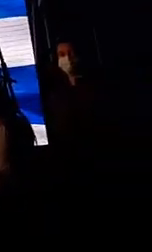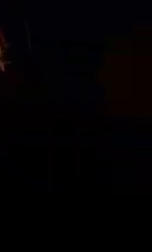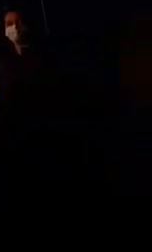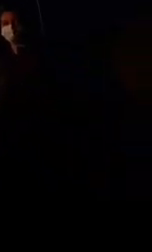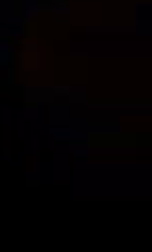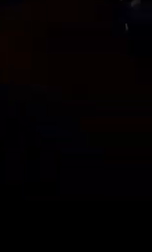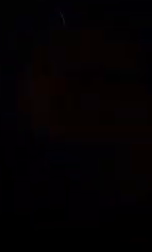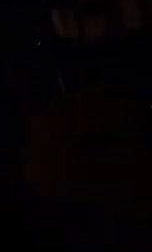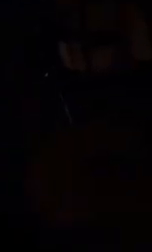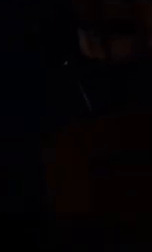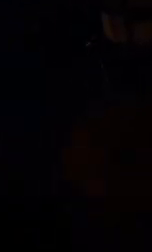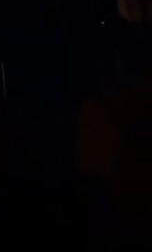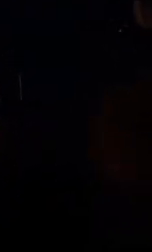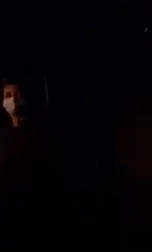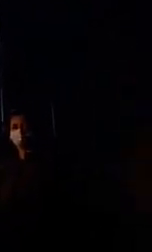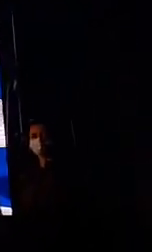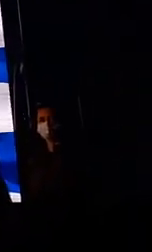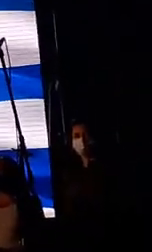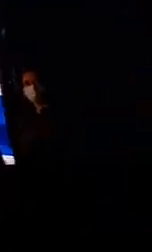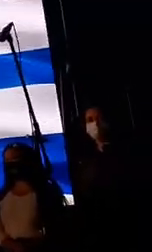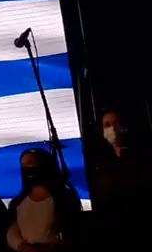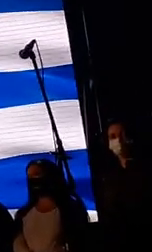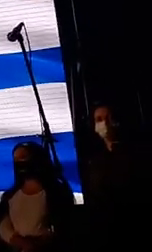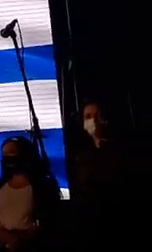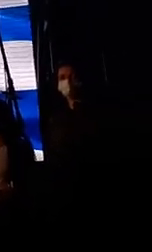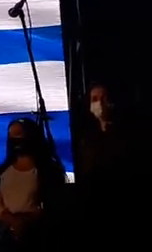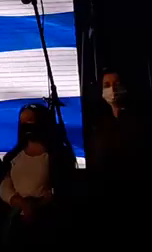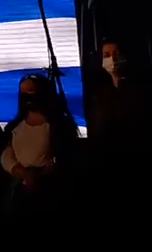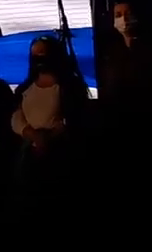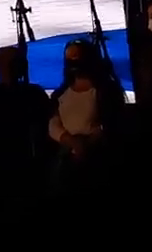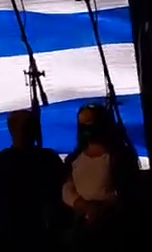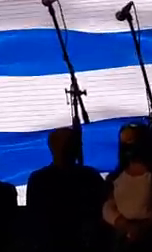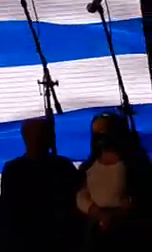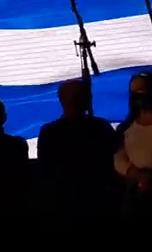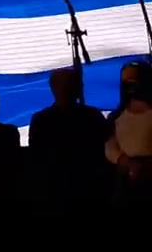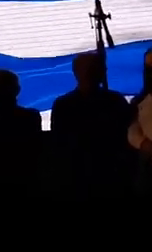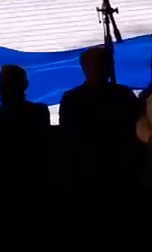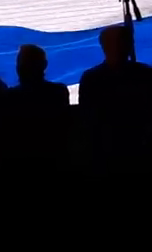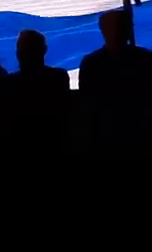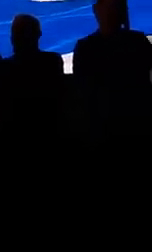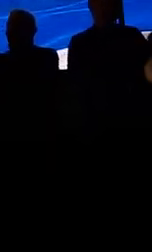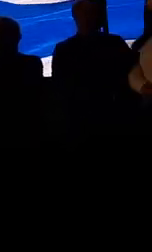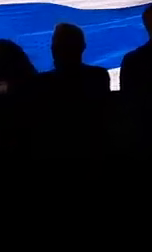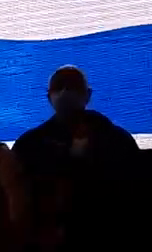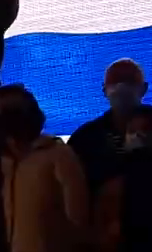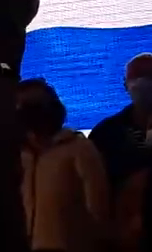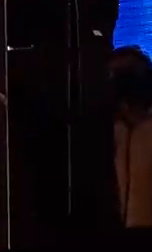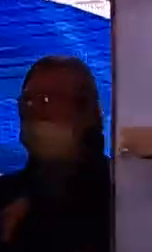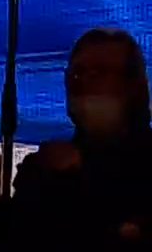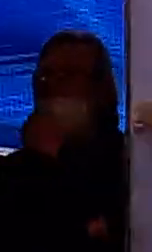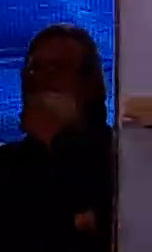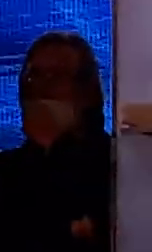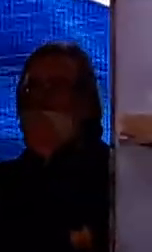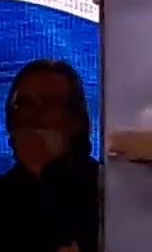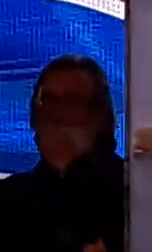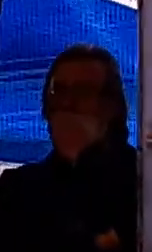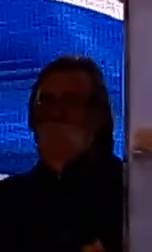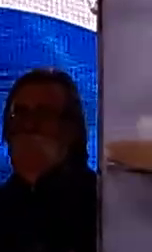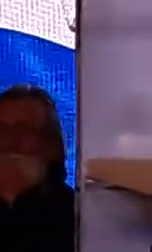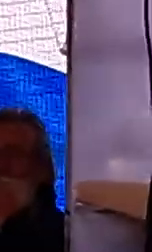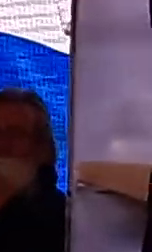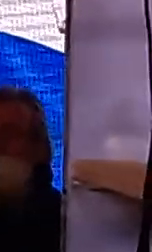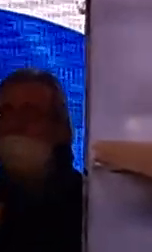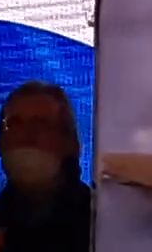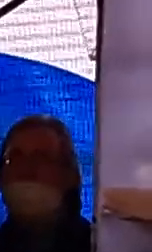familias de asegurarse una comida decente si no es por la solidaridad. También hemos visto cómo, a la vez que se utilizan las normas de la LUC para